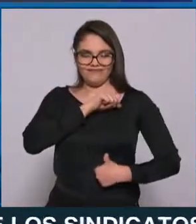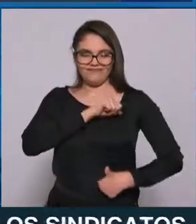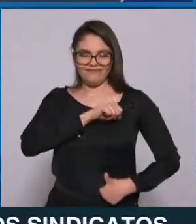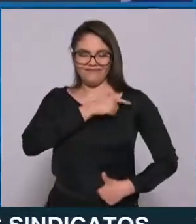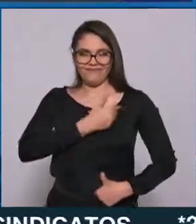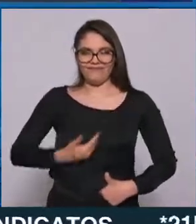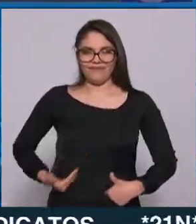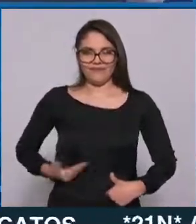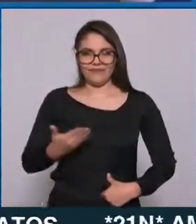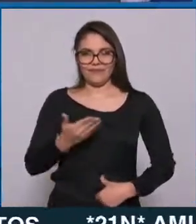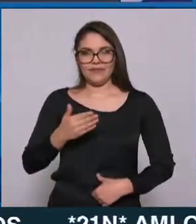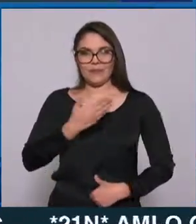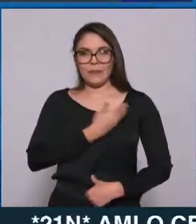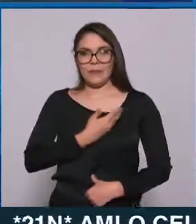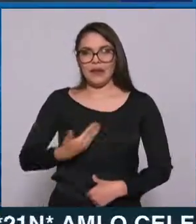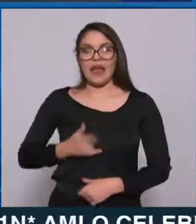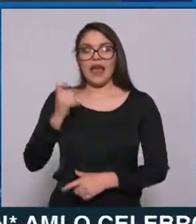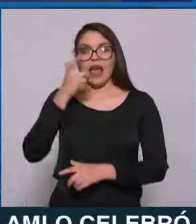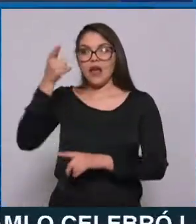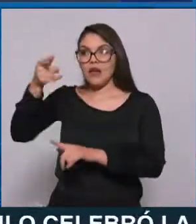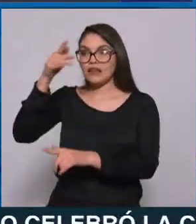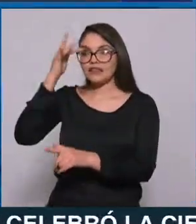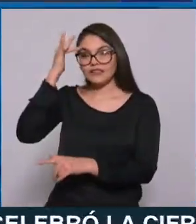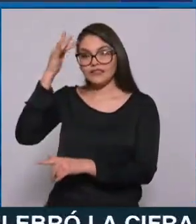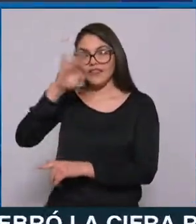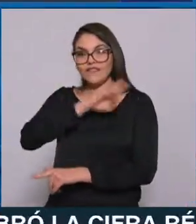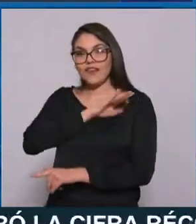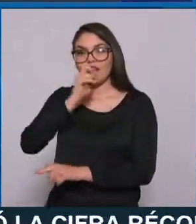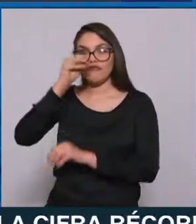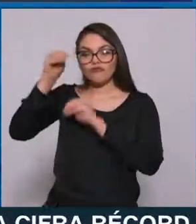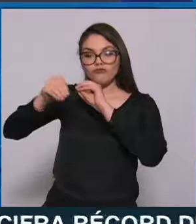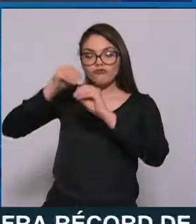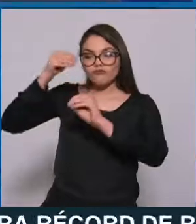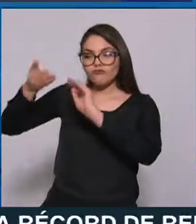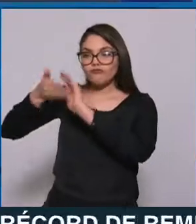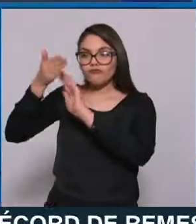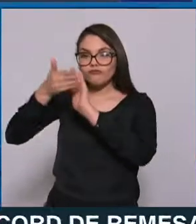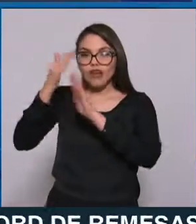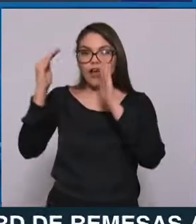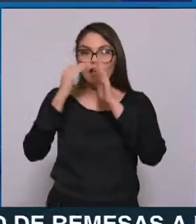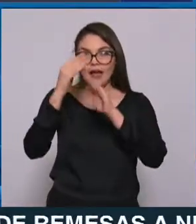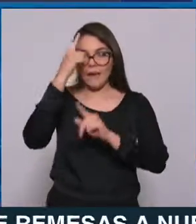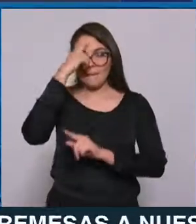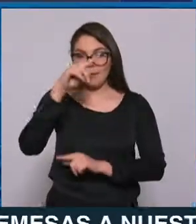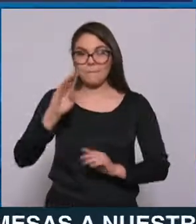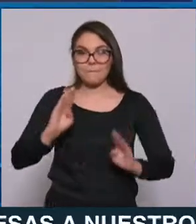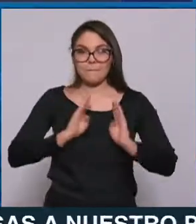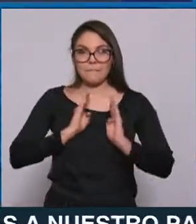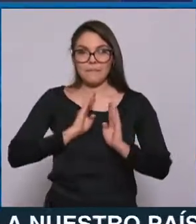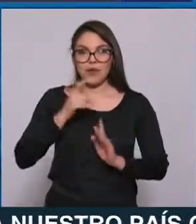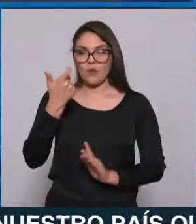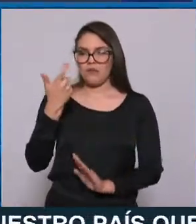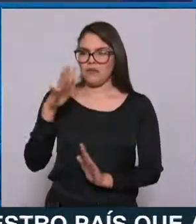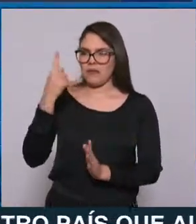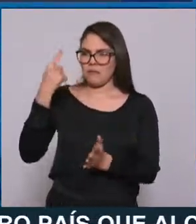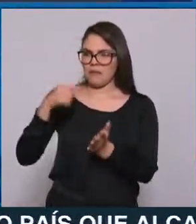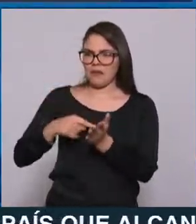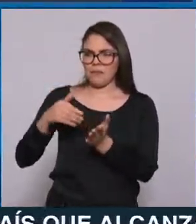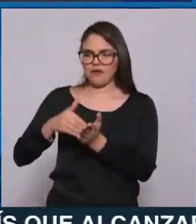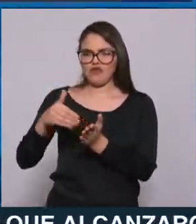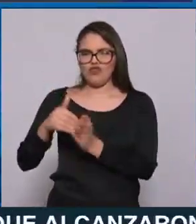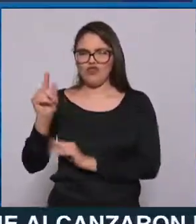desarrollando un predio de los militares en Santa Fe, que tenía un costo más o menos de $1,000 millones y lo